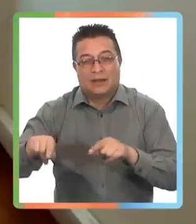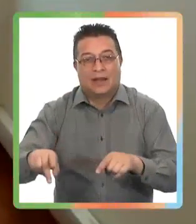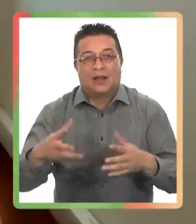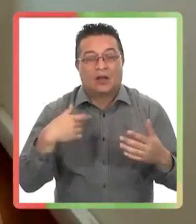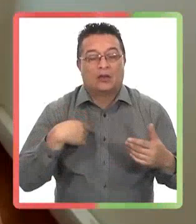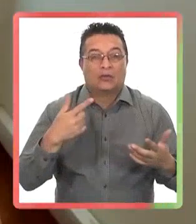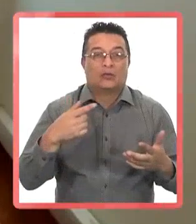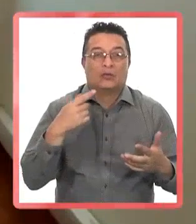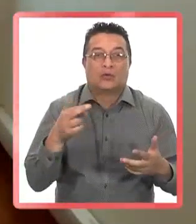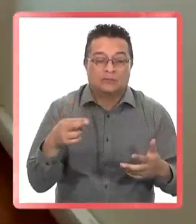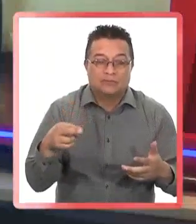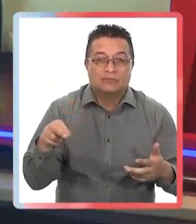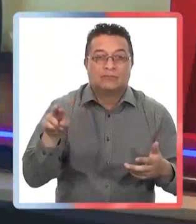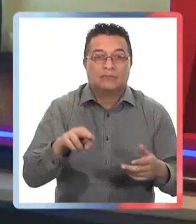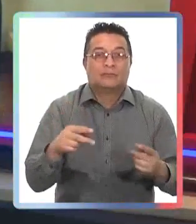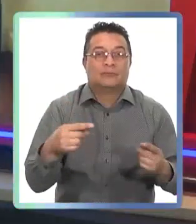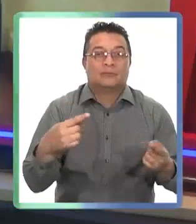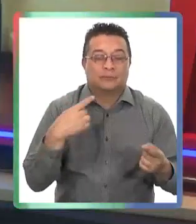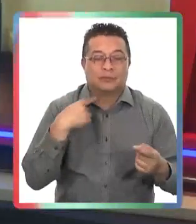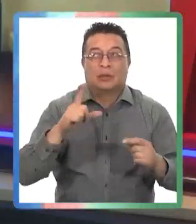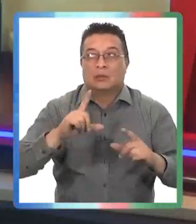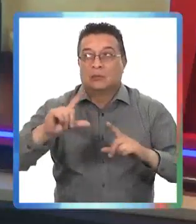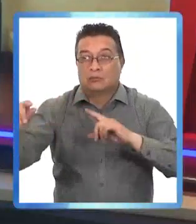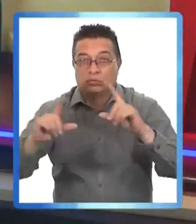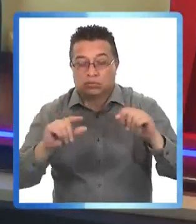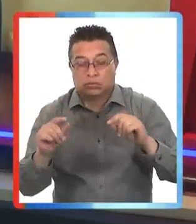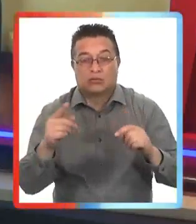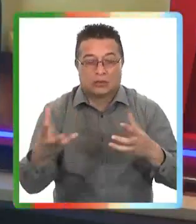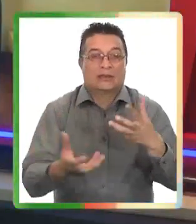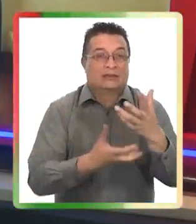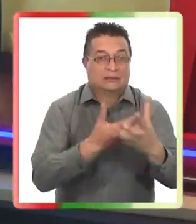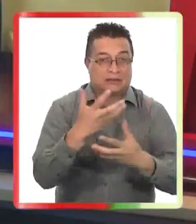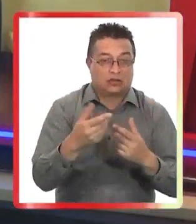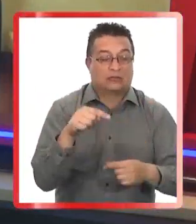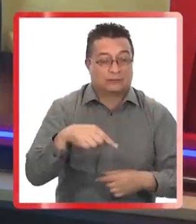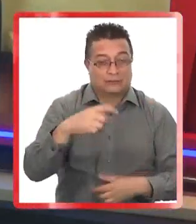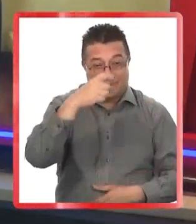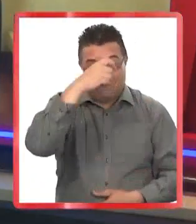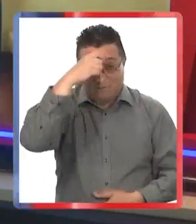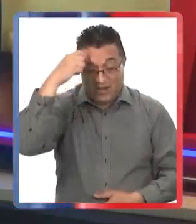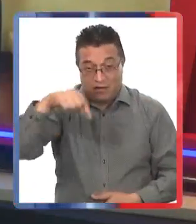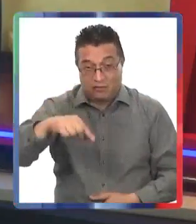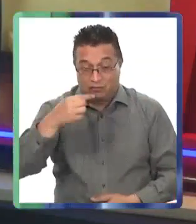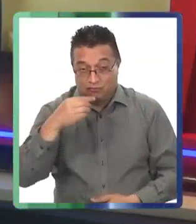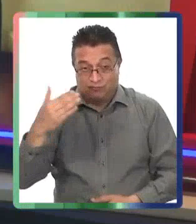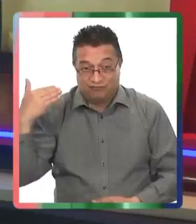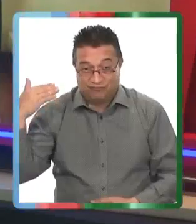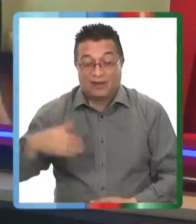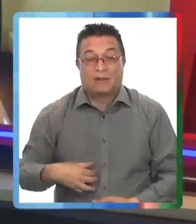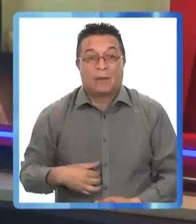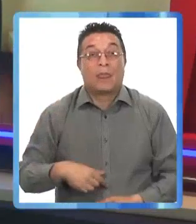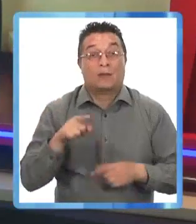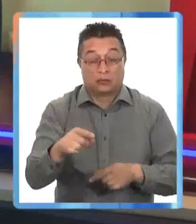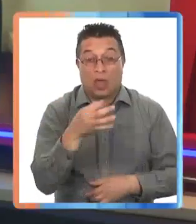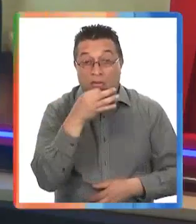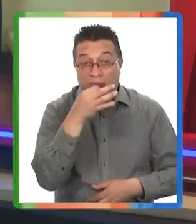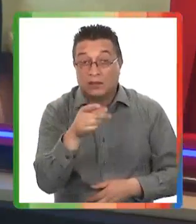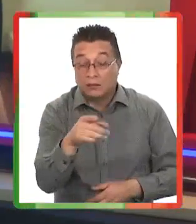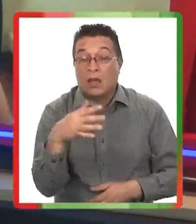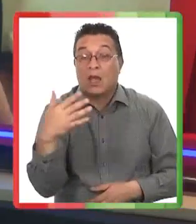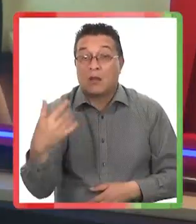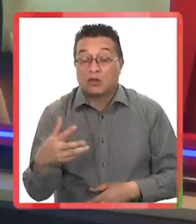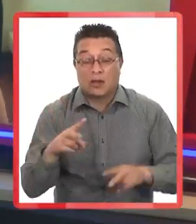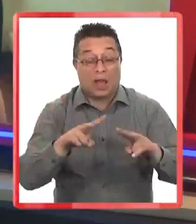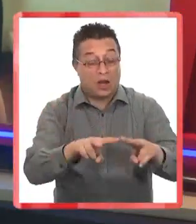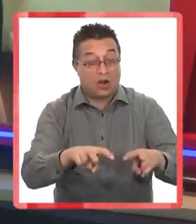los incendios que vimos este verano. Usted ha puesto sobre la mesa un aspecto que nos parece clave. No hay agricultura posible sin acceso al agua, un acceso equitativo que